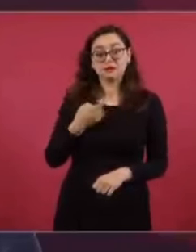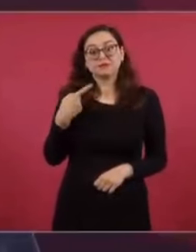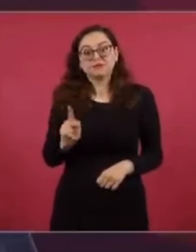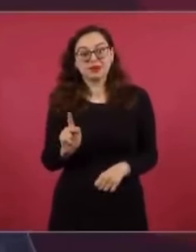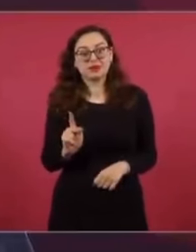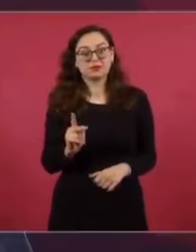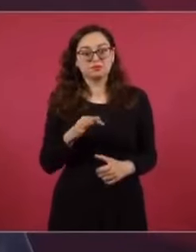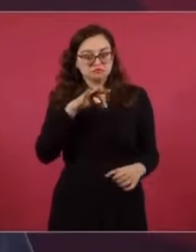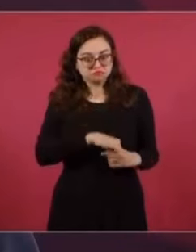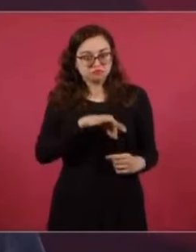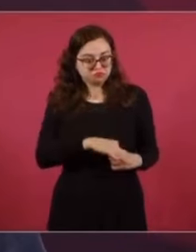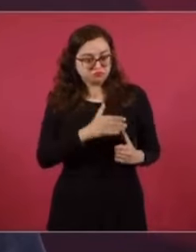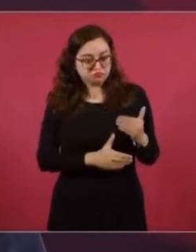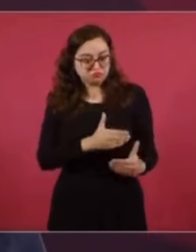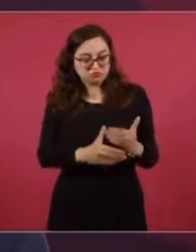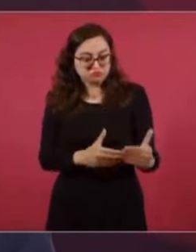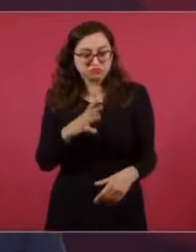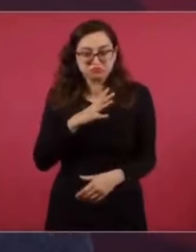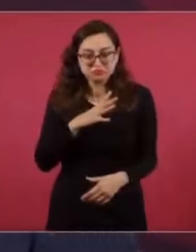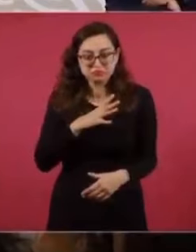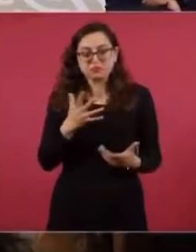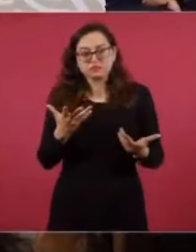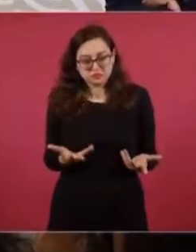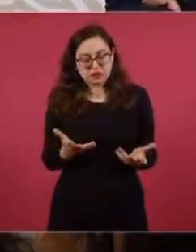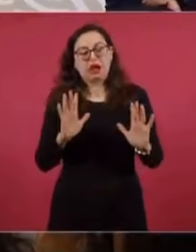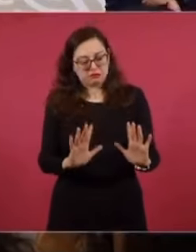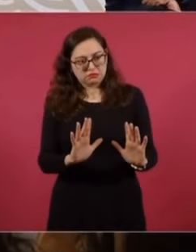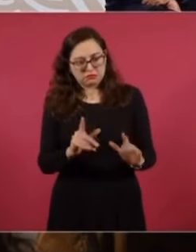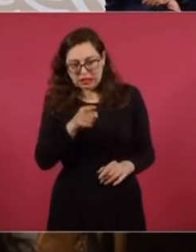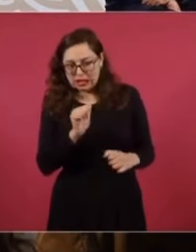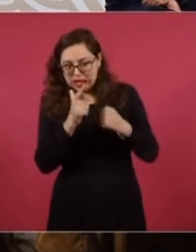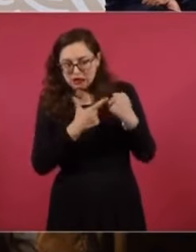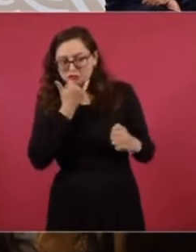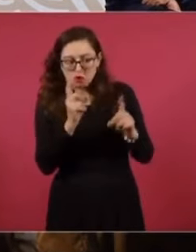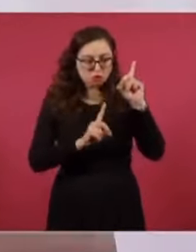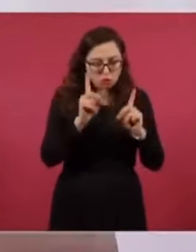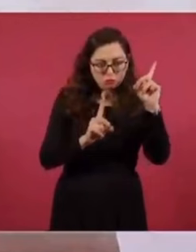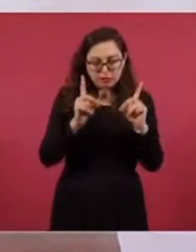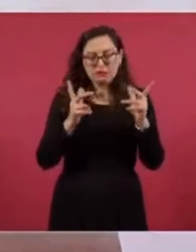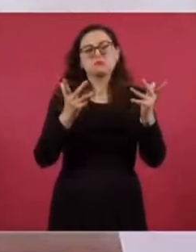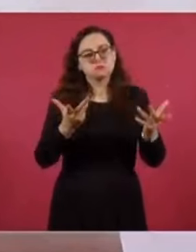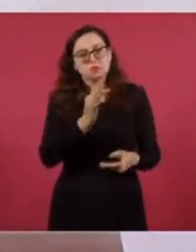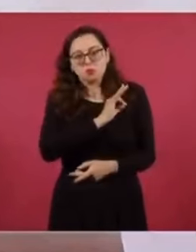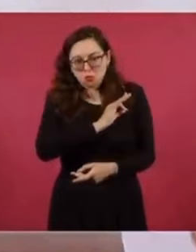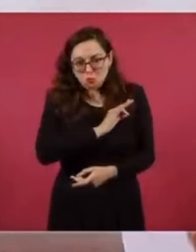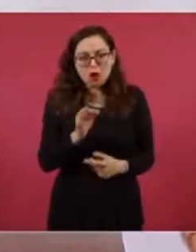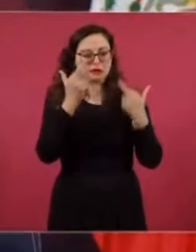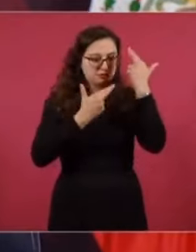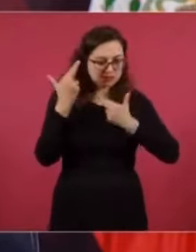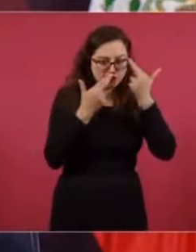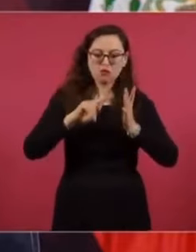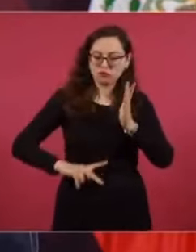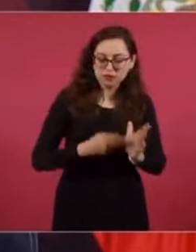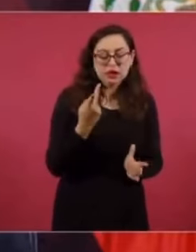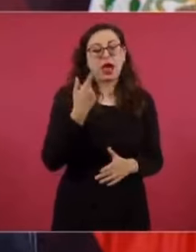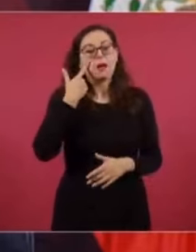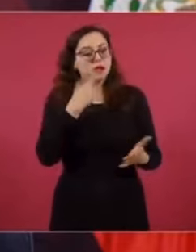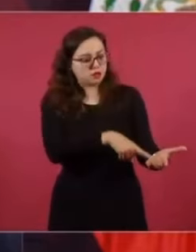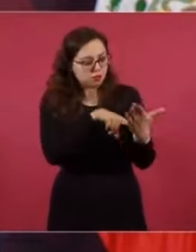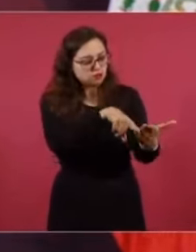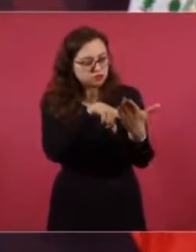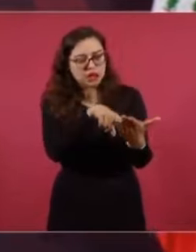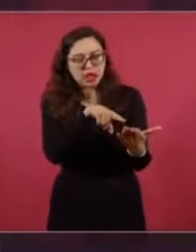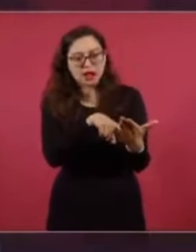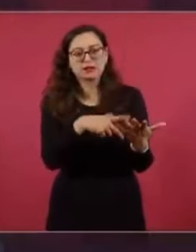Cuando hay elecciones son otras cosas. Es pedir, si existen dudas, que se den a conocer los